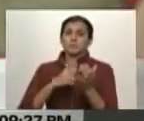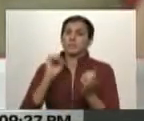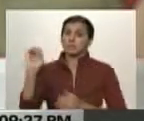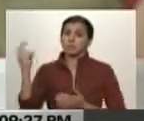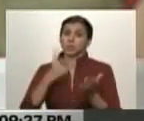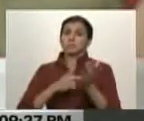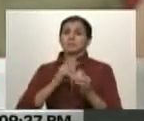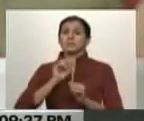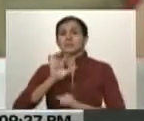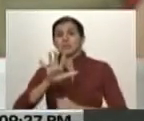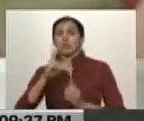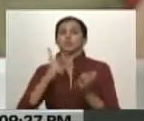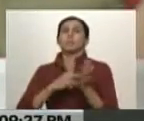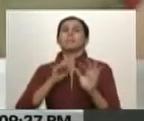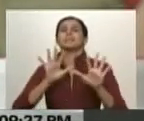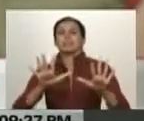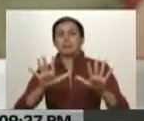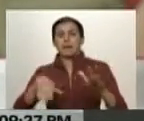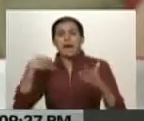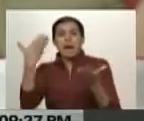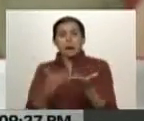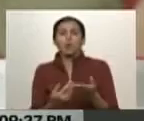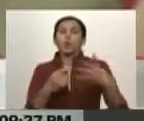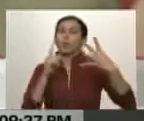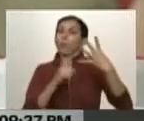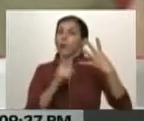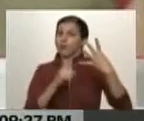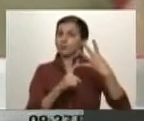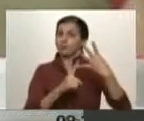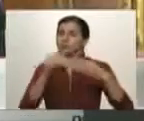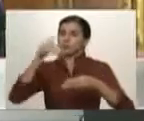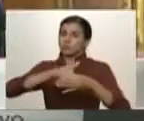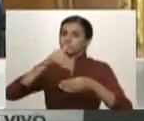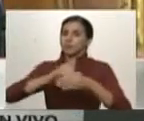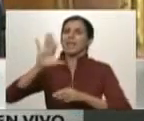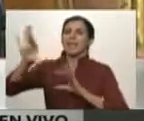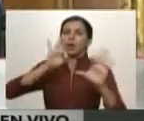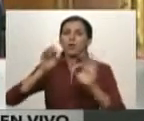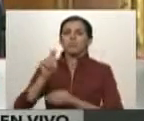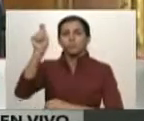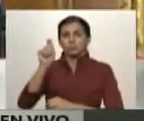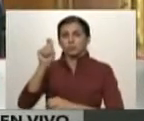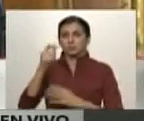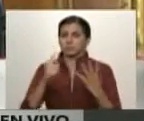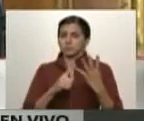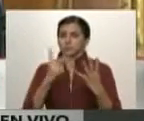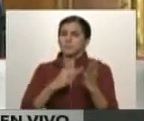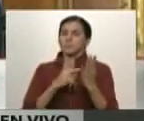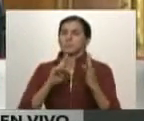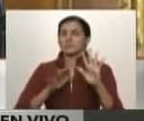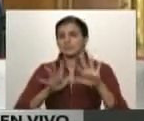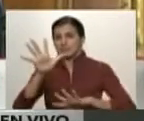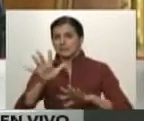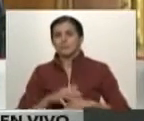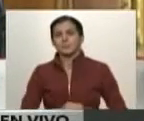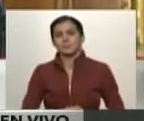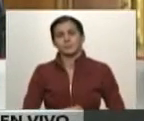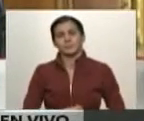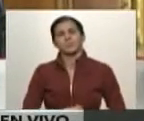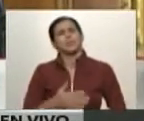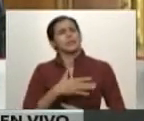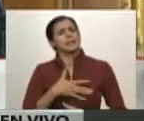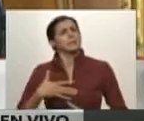ha llegado la cuarta elección de la asamblea nacional nosotros lo que queremos